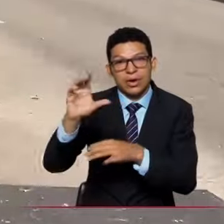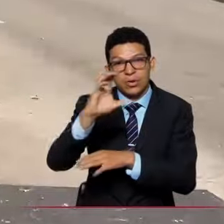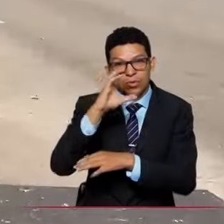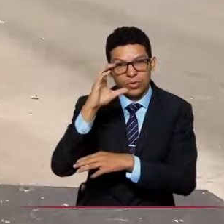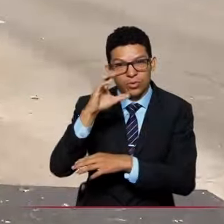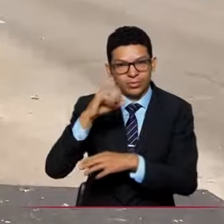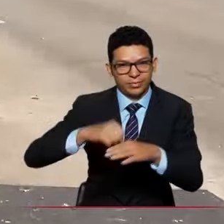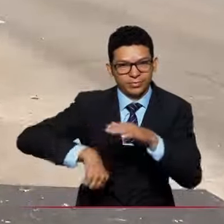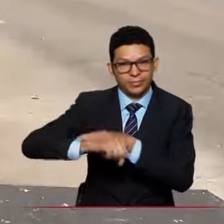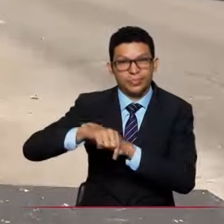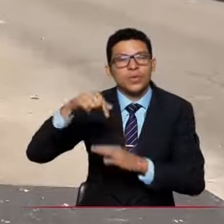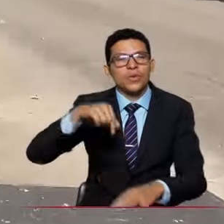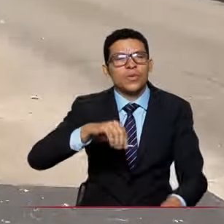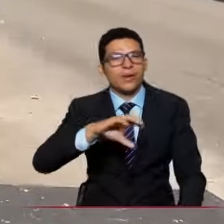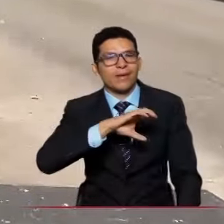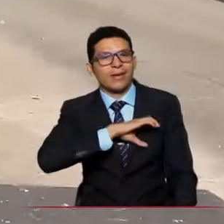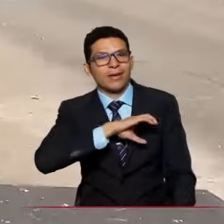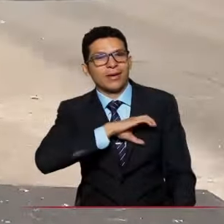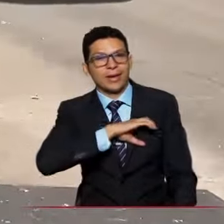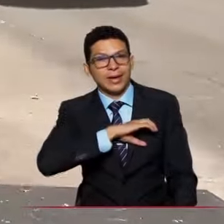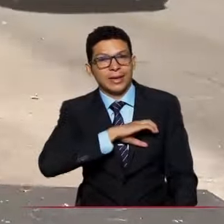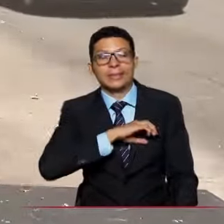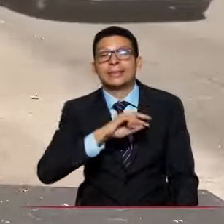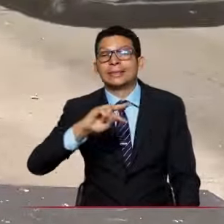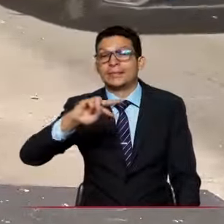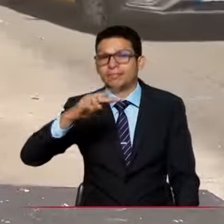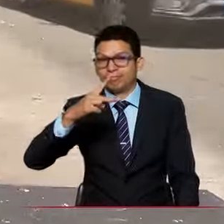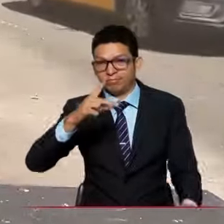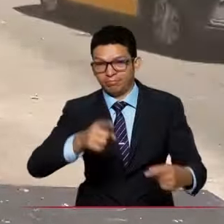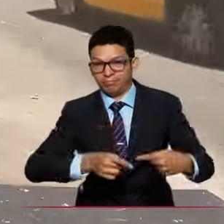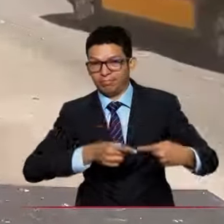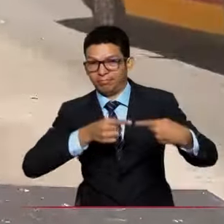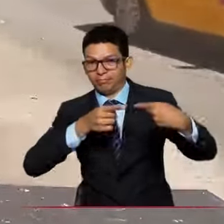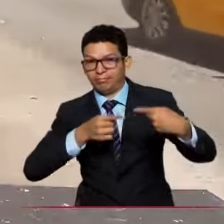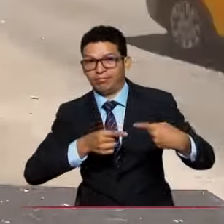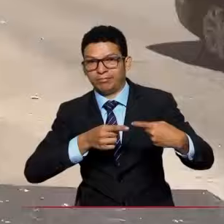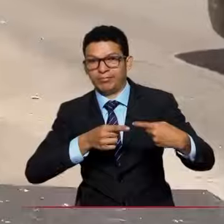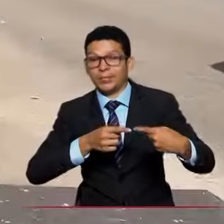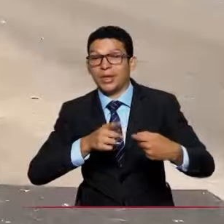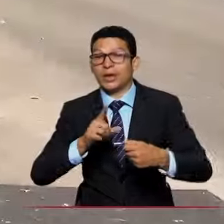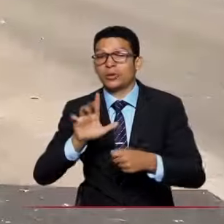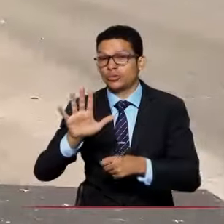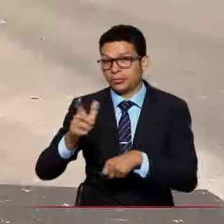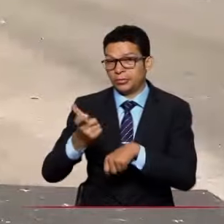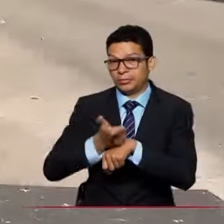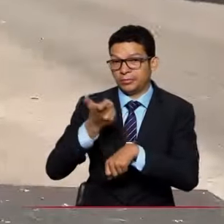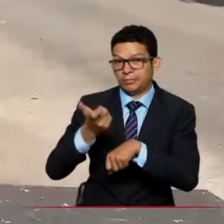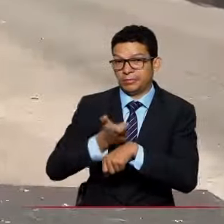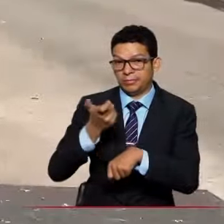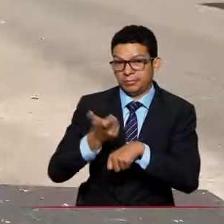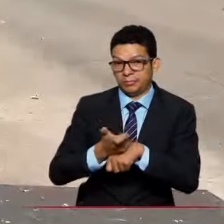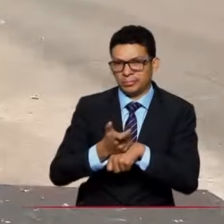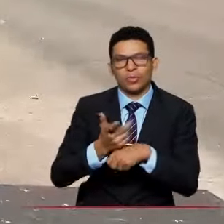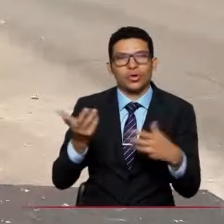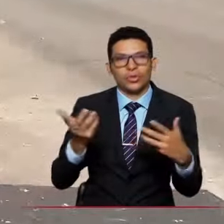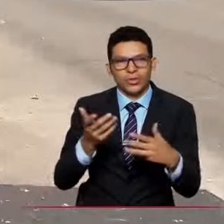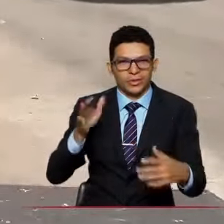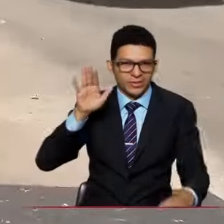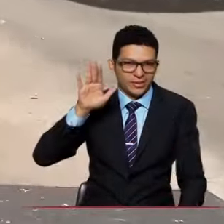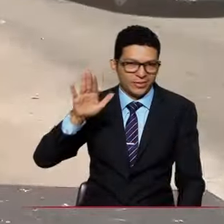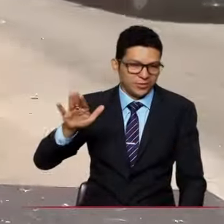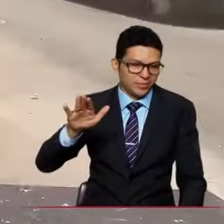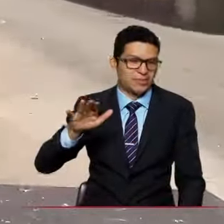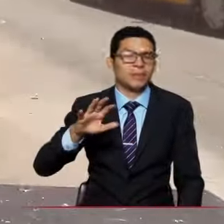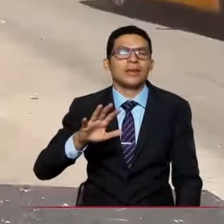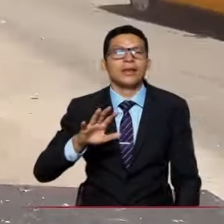Hoy el Deportivo Cali de Hernán Torres realizará su segunda presentación y en condición de local en el Estadio Palma Seca. Partido